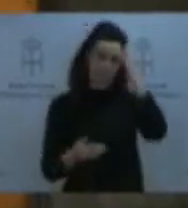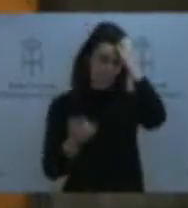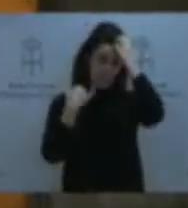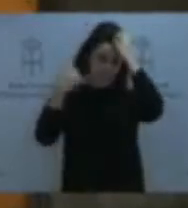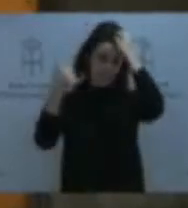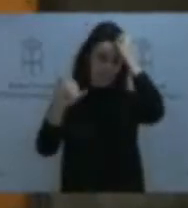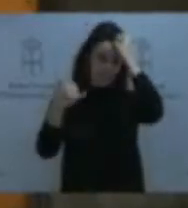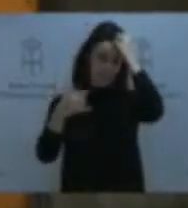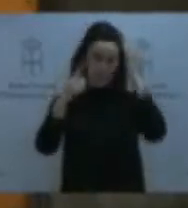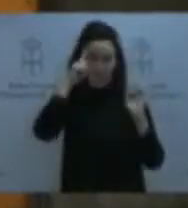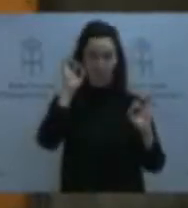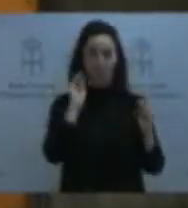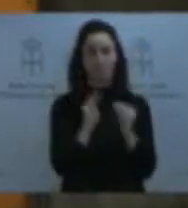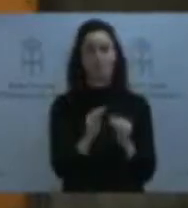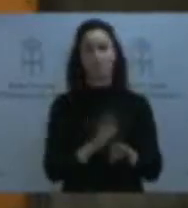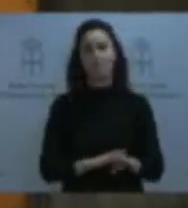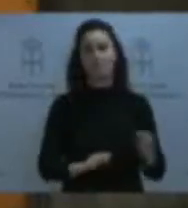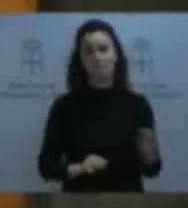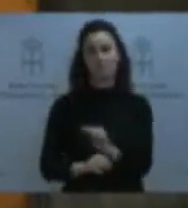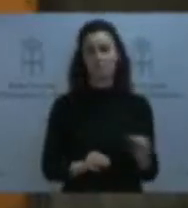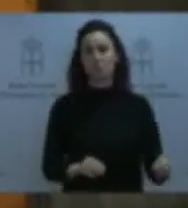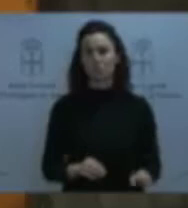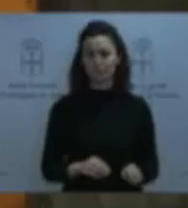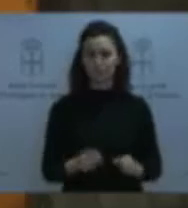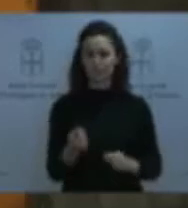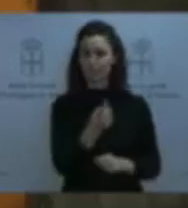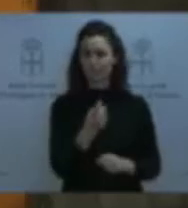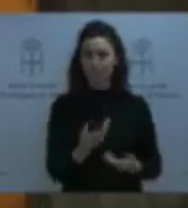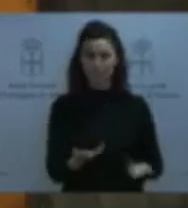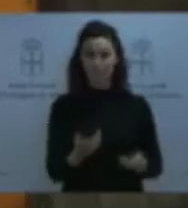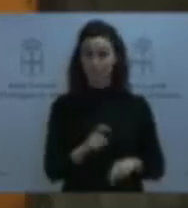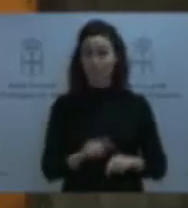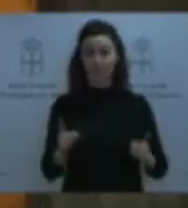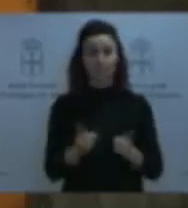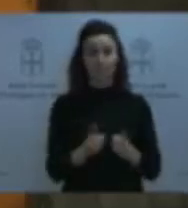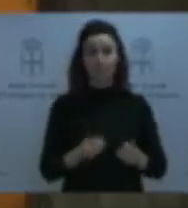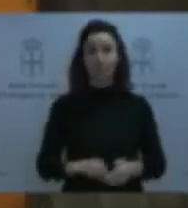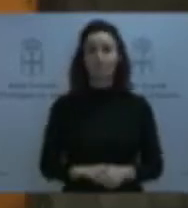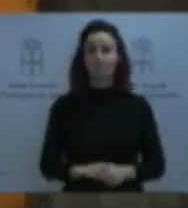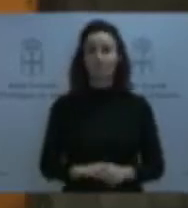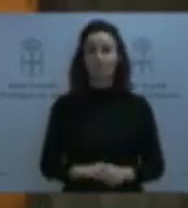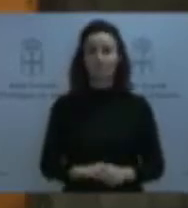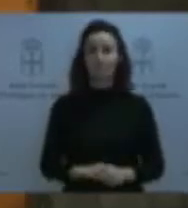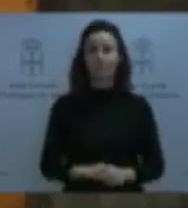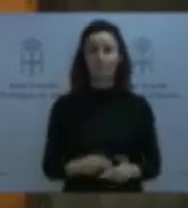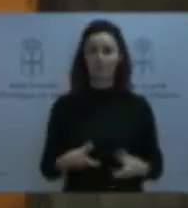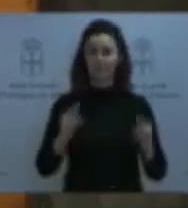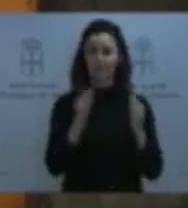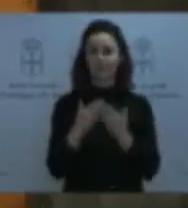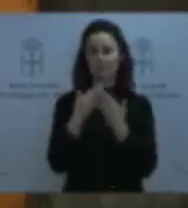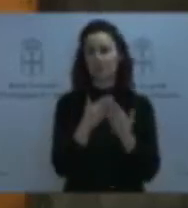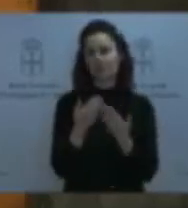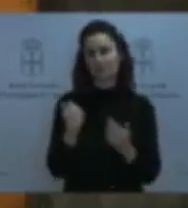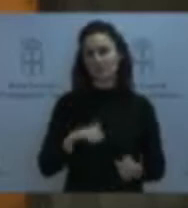necesarias implantarlas en el mínimo tiempo posible, ya teniendo finalizado el estudio y teniendo en cuenta que, sin lugar a dudas, no